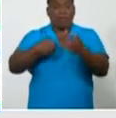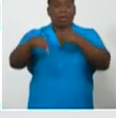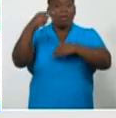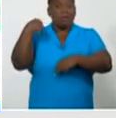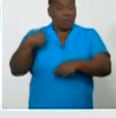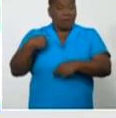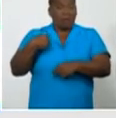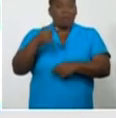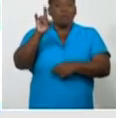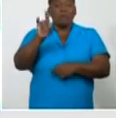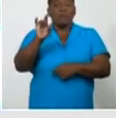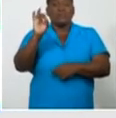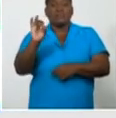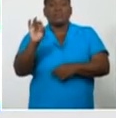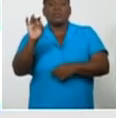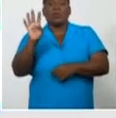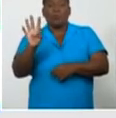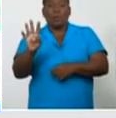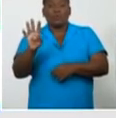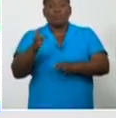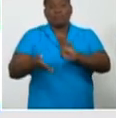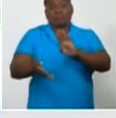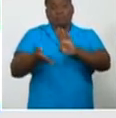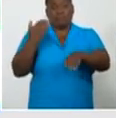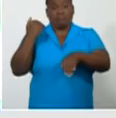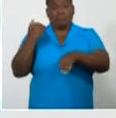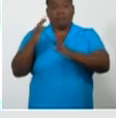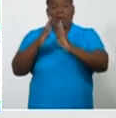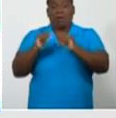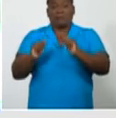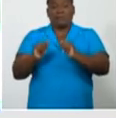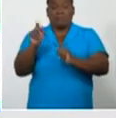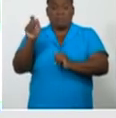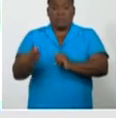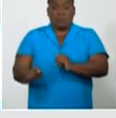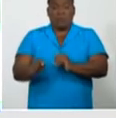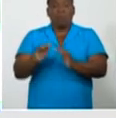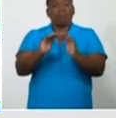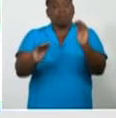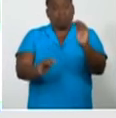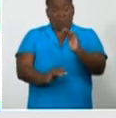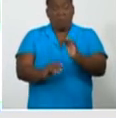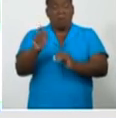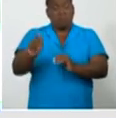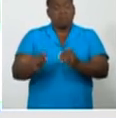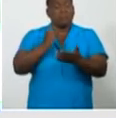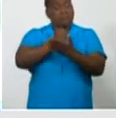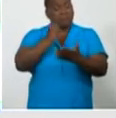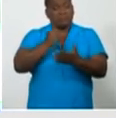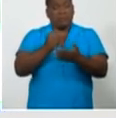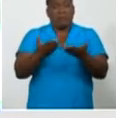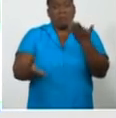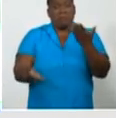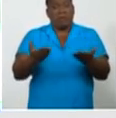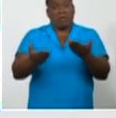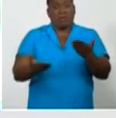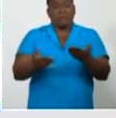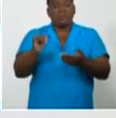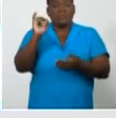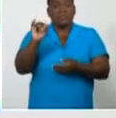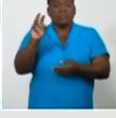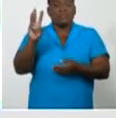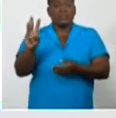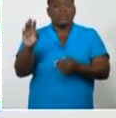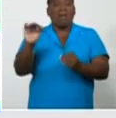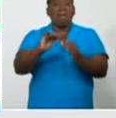974 altas, cifra muy por debajo del número de casos que se confirmó, 63 menos, que